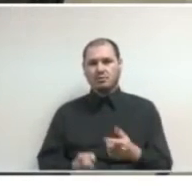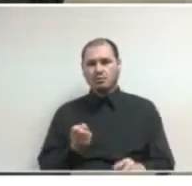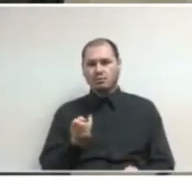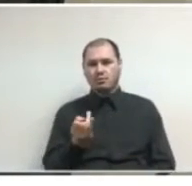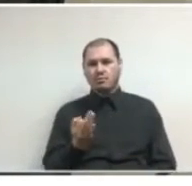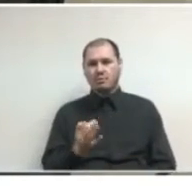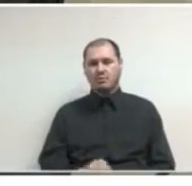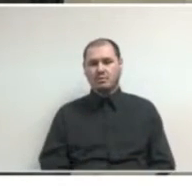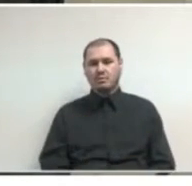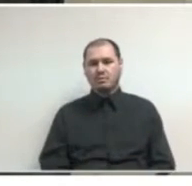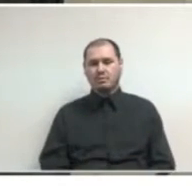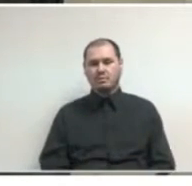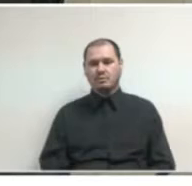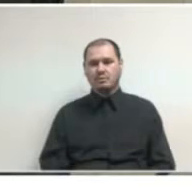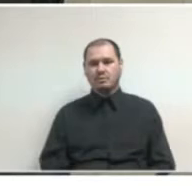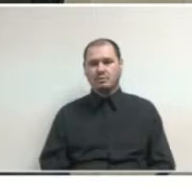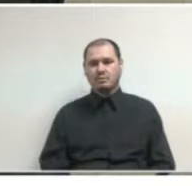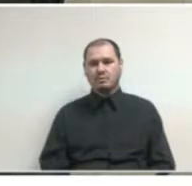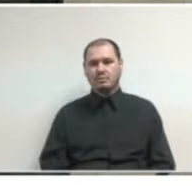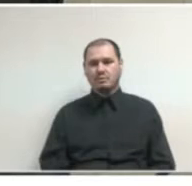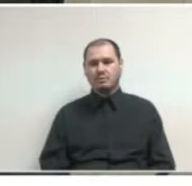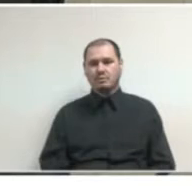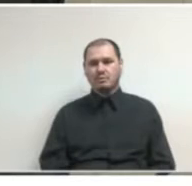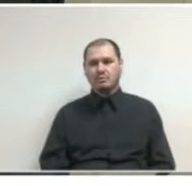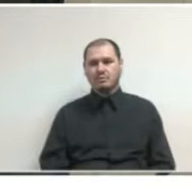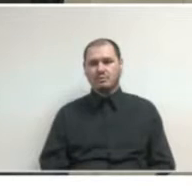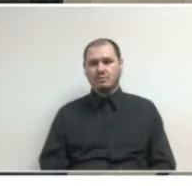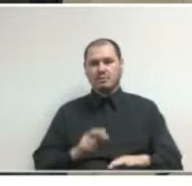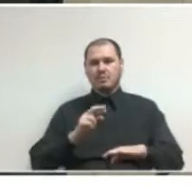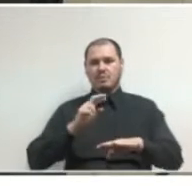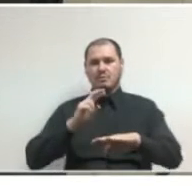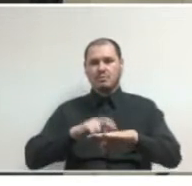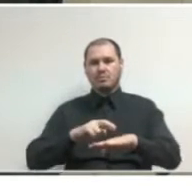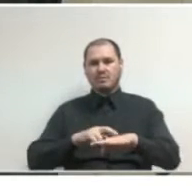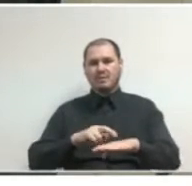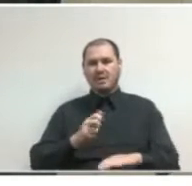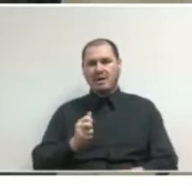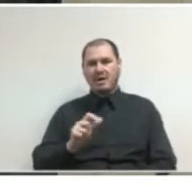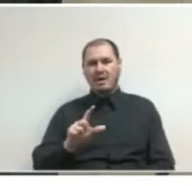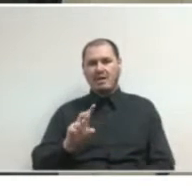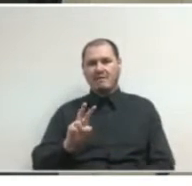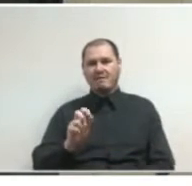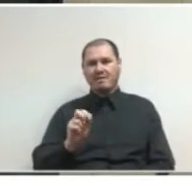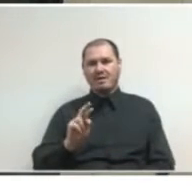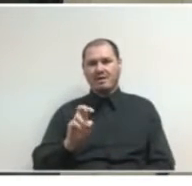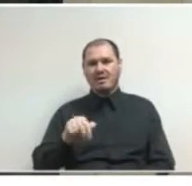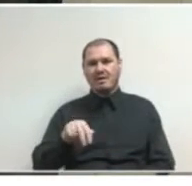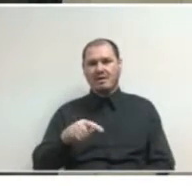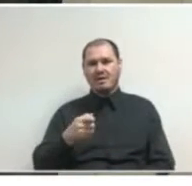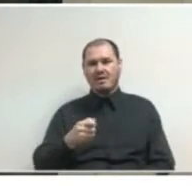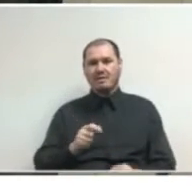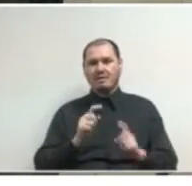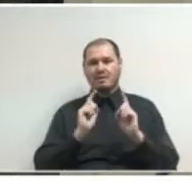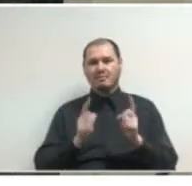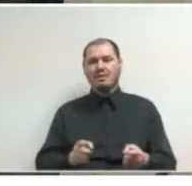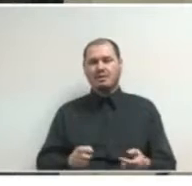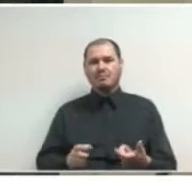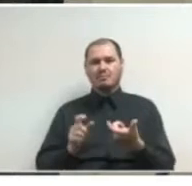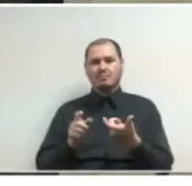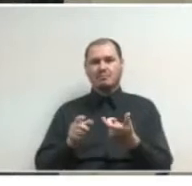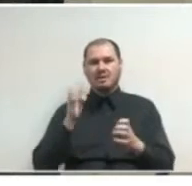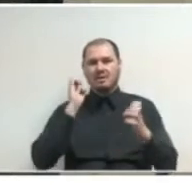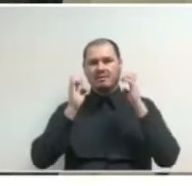Guadalupe Guabaja, ojo ya, Bernardino, escribano público Bernardino Alvarenga, registro